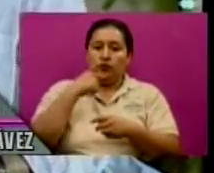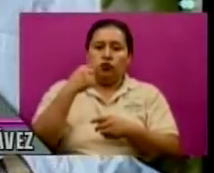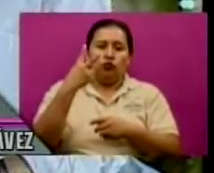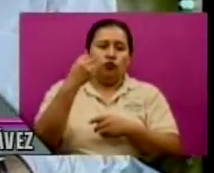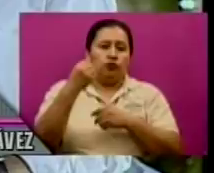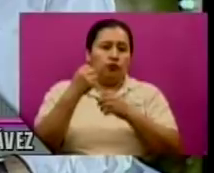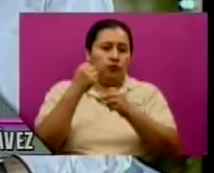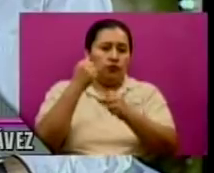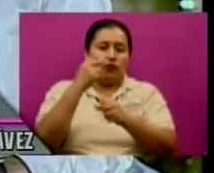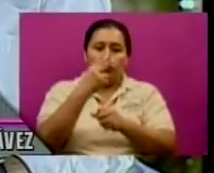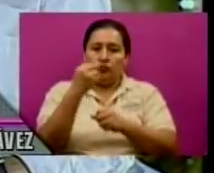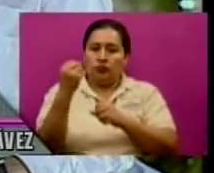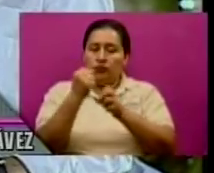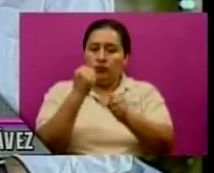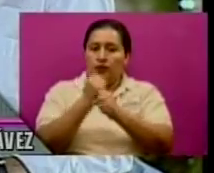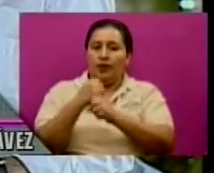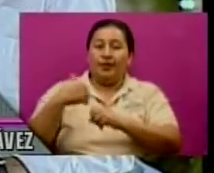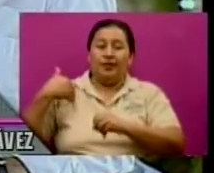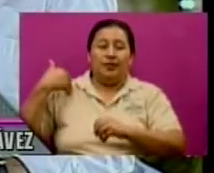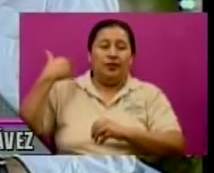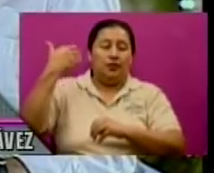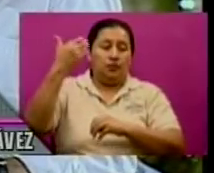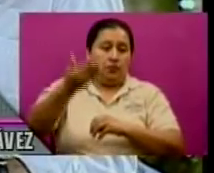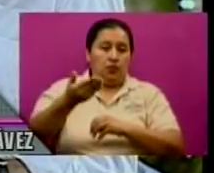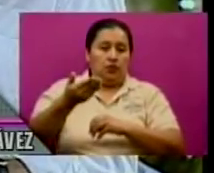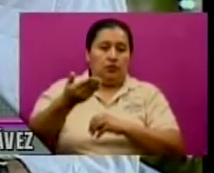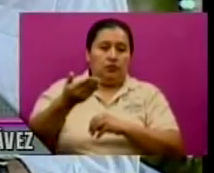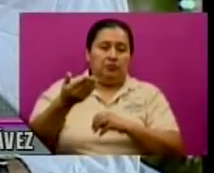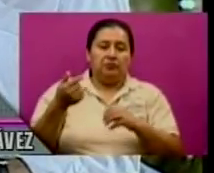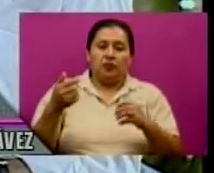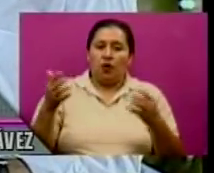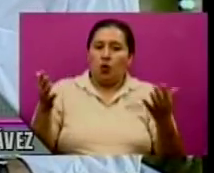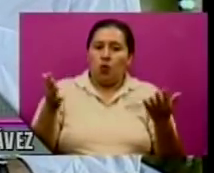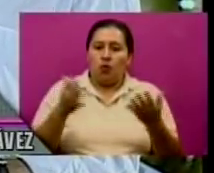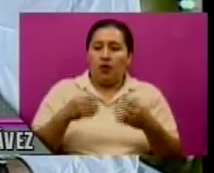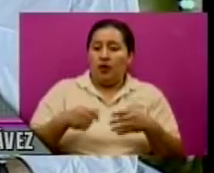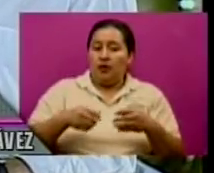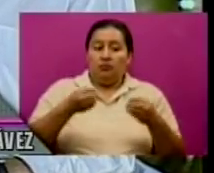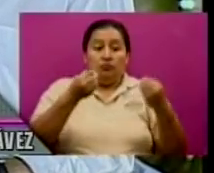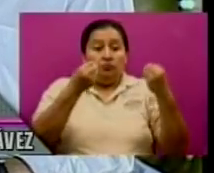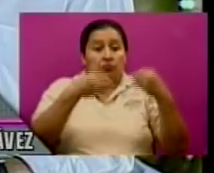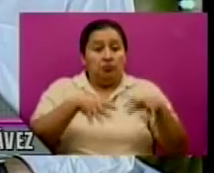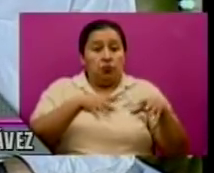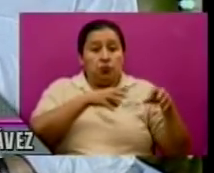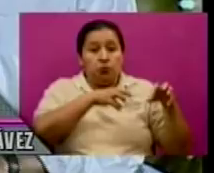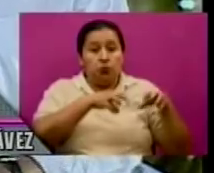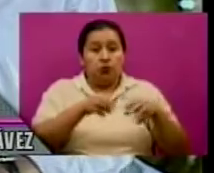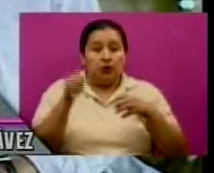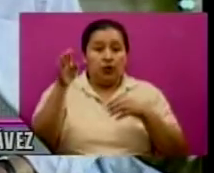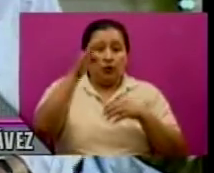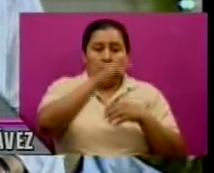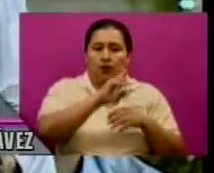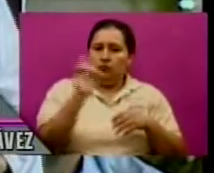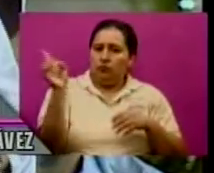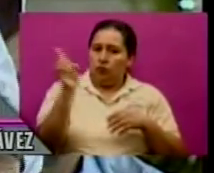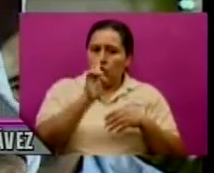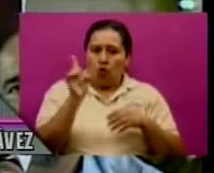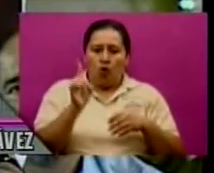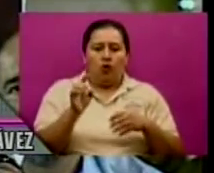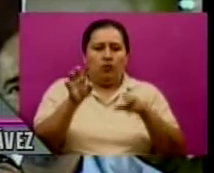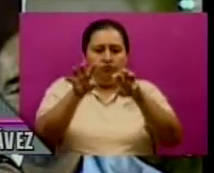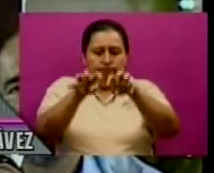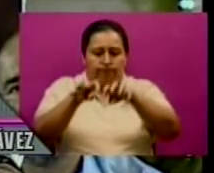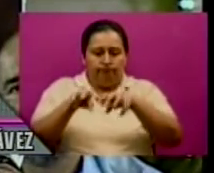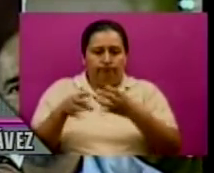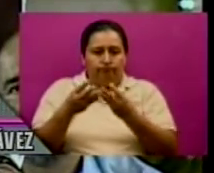después, que no había arado en el mar, que aró en tierra